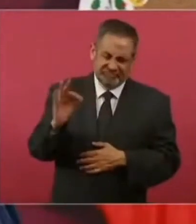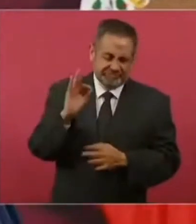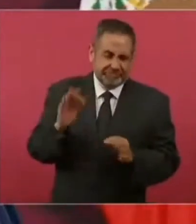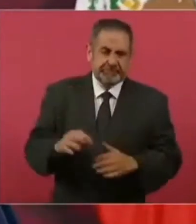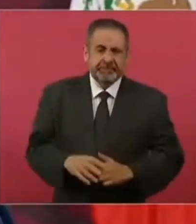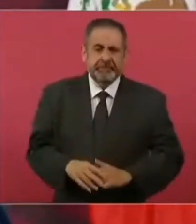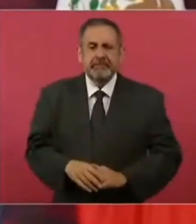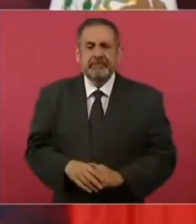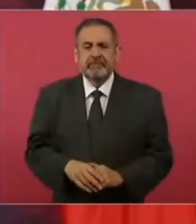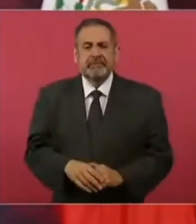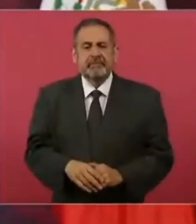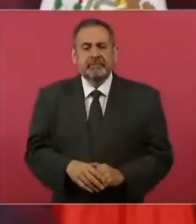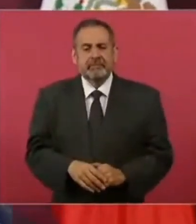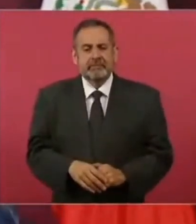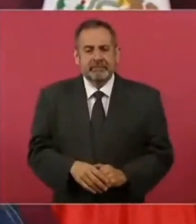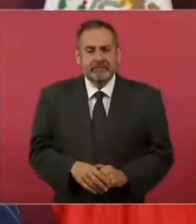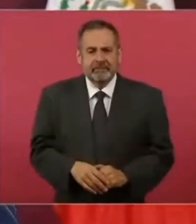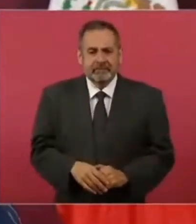Entonces,